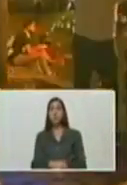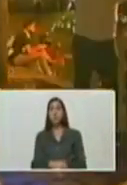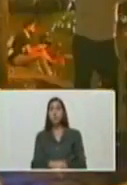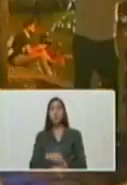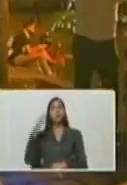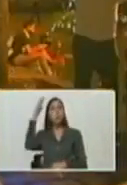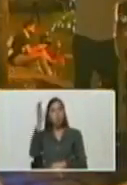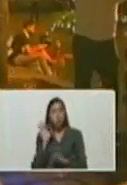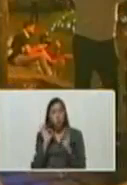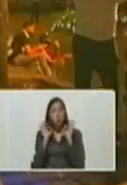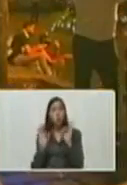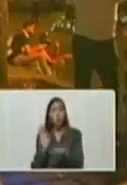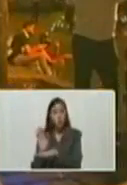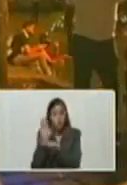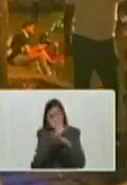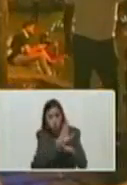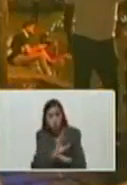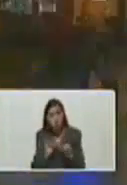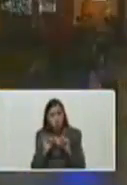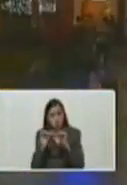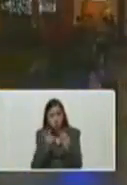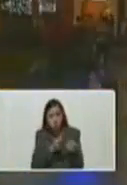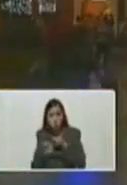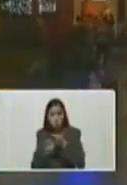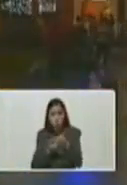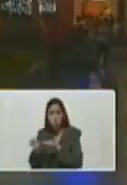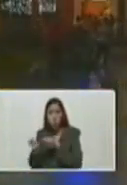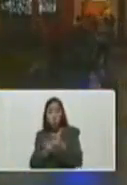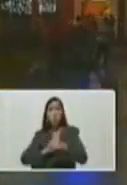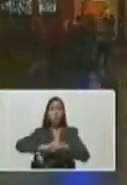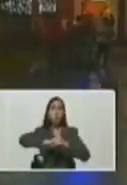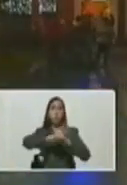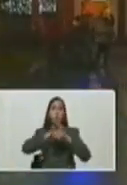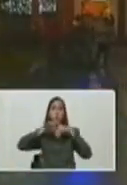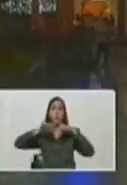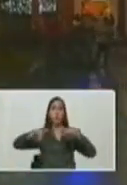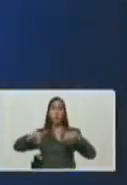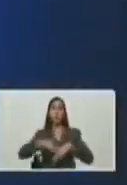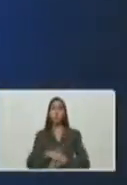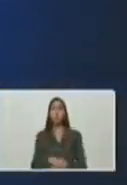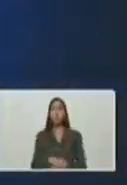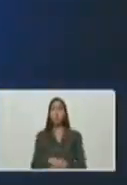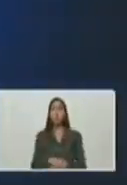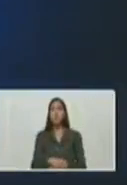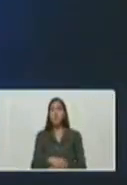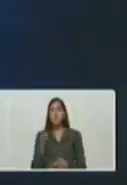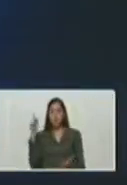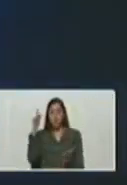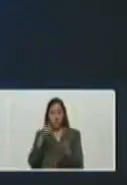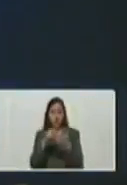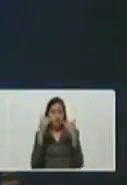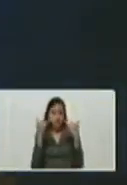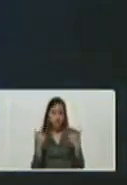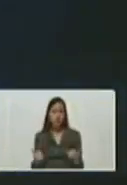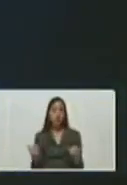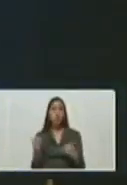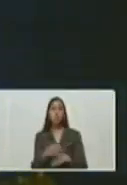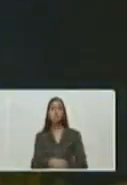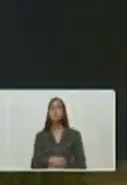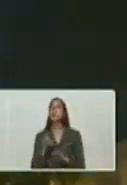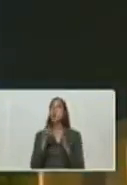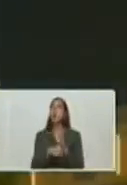conciencia, mucha disciplina para seguir manteniendo a raya esta pandemia. Llegamos a este momento después